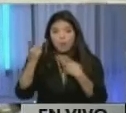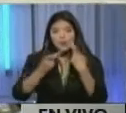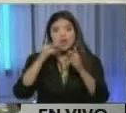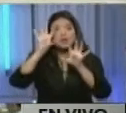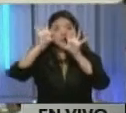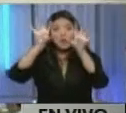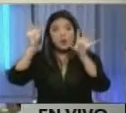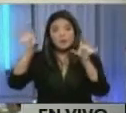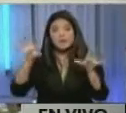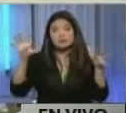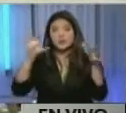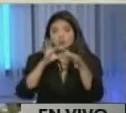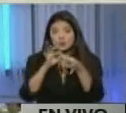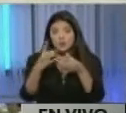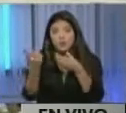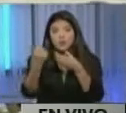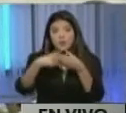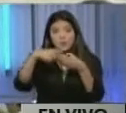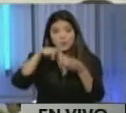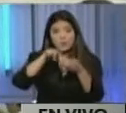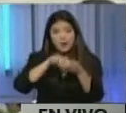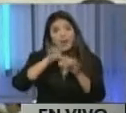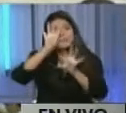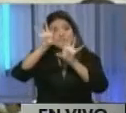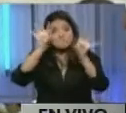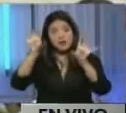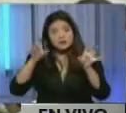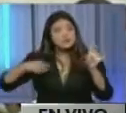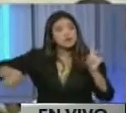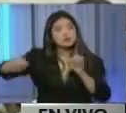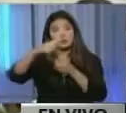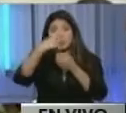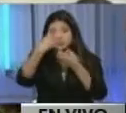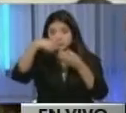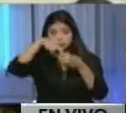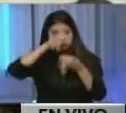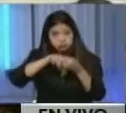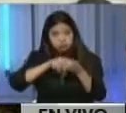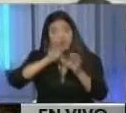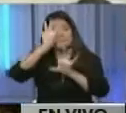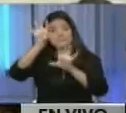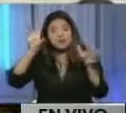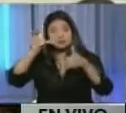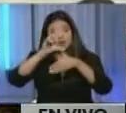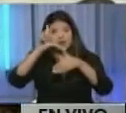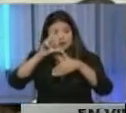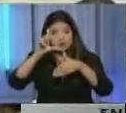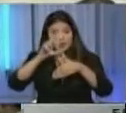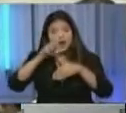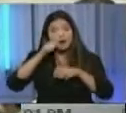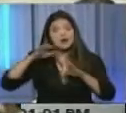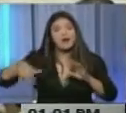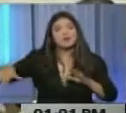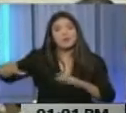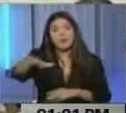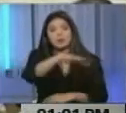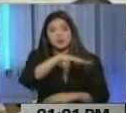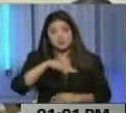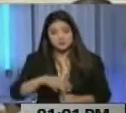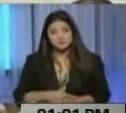Naciones Unidas integrada por países miembros de la Comunidad de Estados Latinoamericanos y